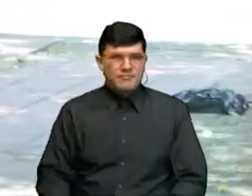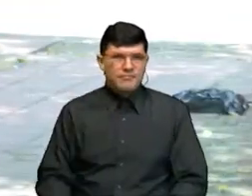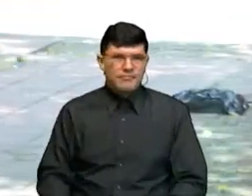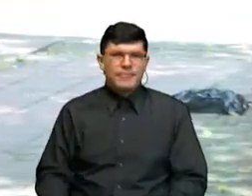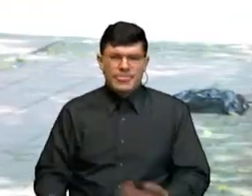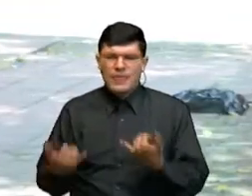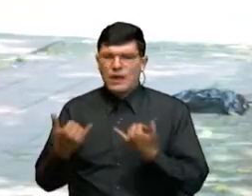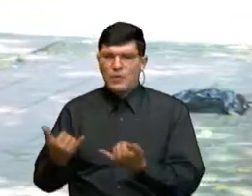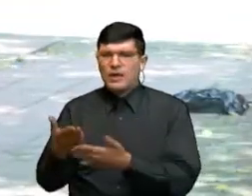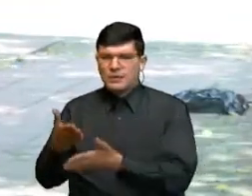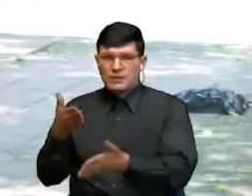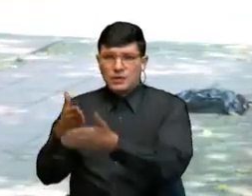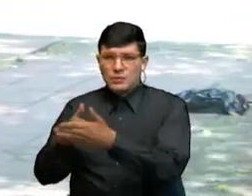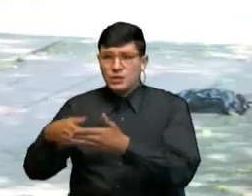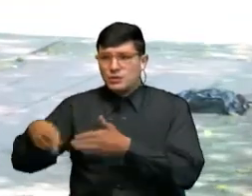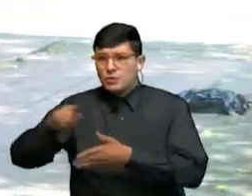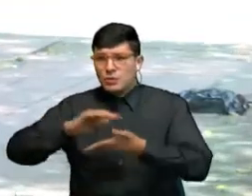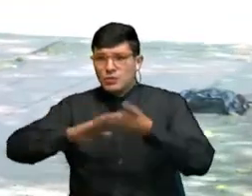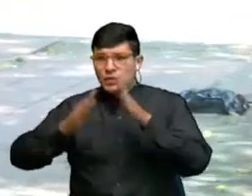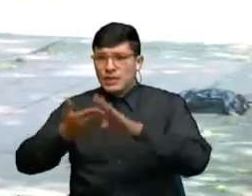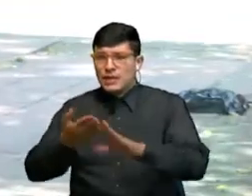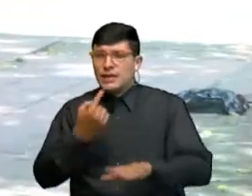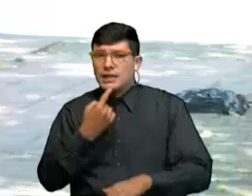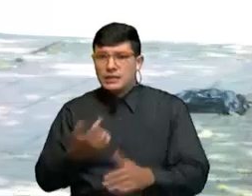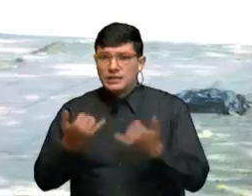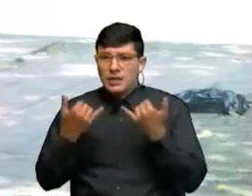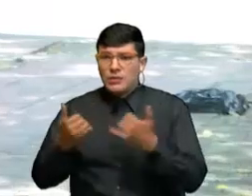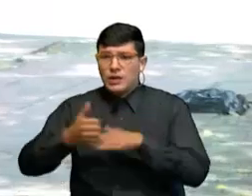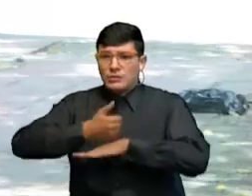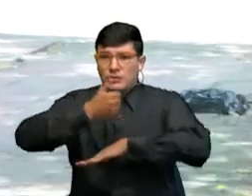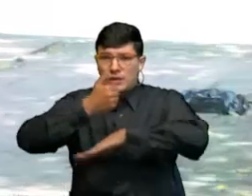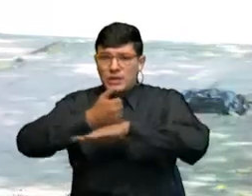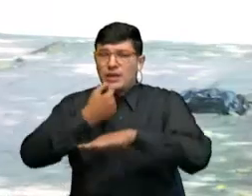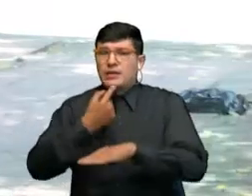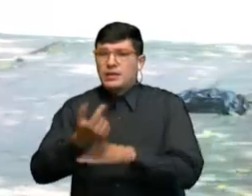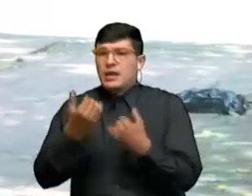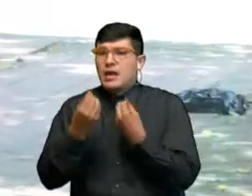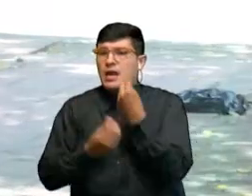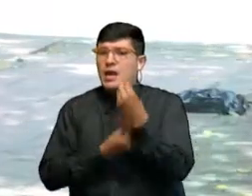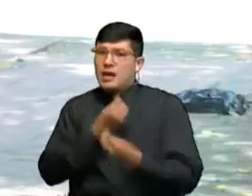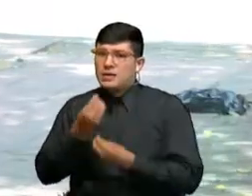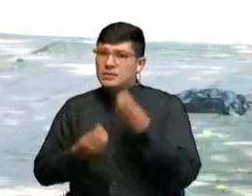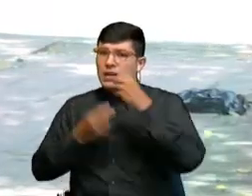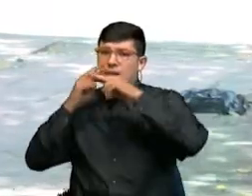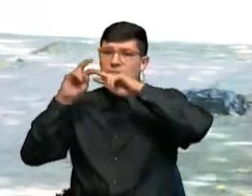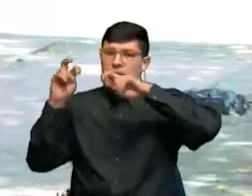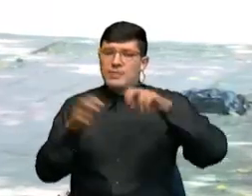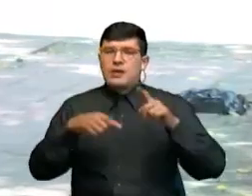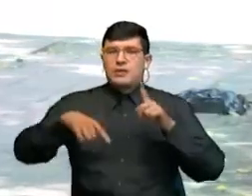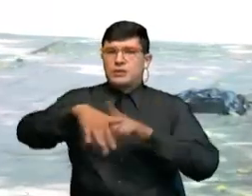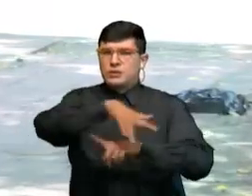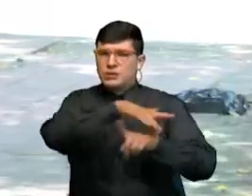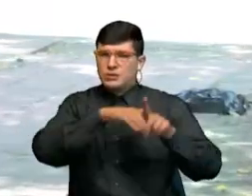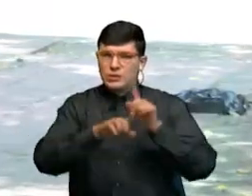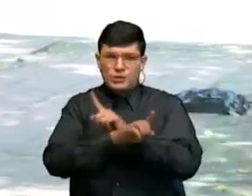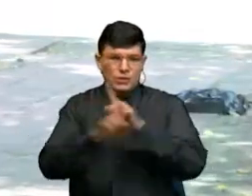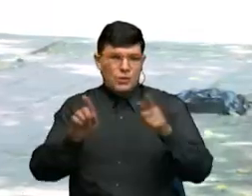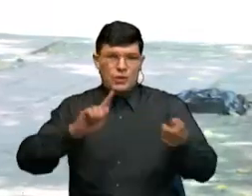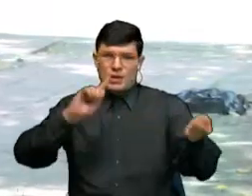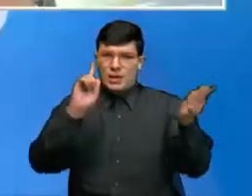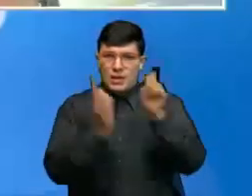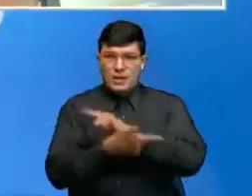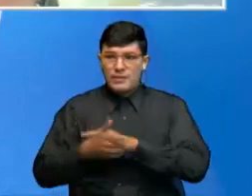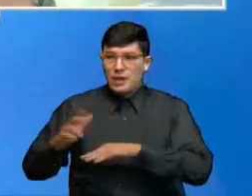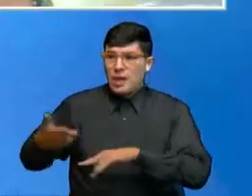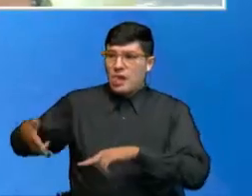muy bien la denuncia de los habitantes es que a pesar de que las autoridades se digan que están haciendo operativos el panorama no cambia y el